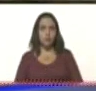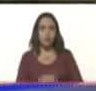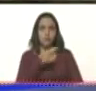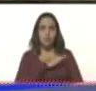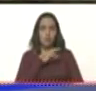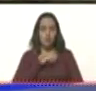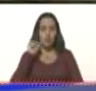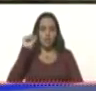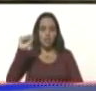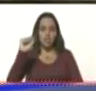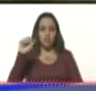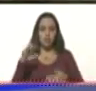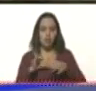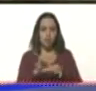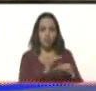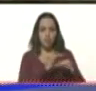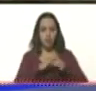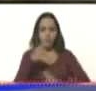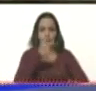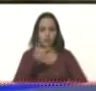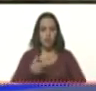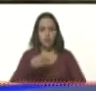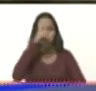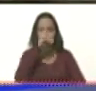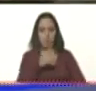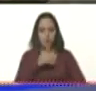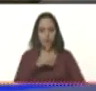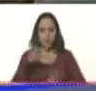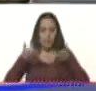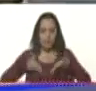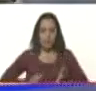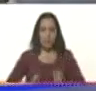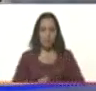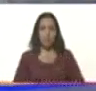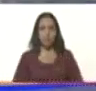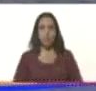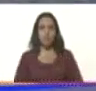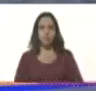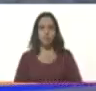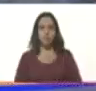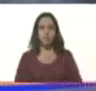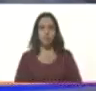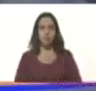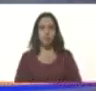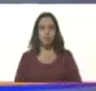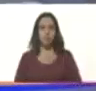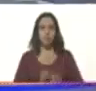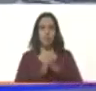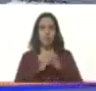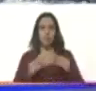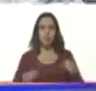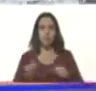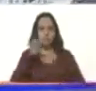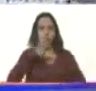Socialista Unido de Personas con Discapacidad que han nacido. Muchachas y muchachos, compañeros y